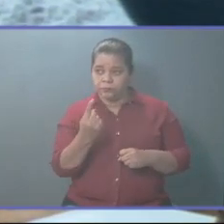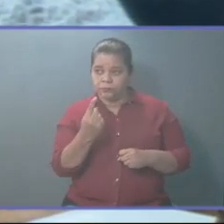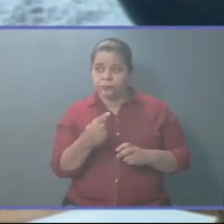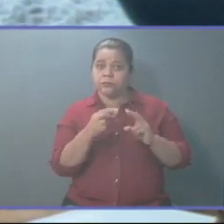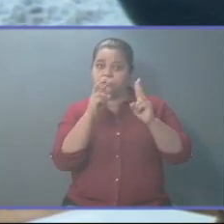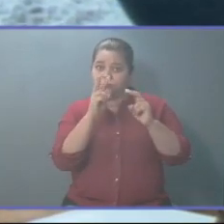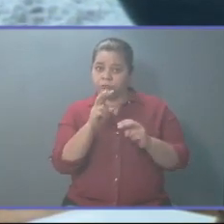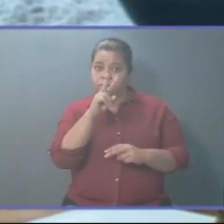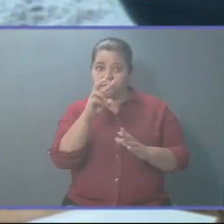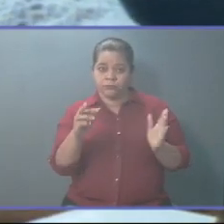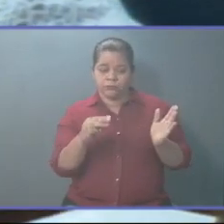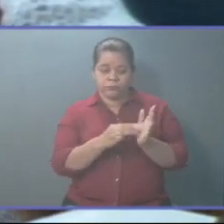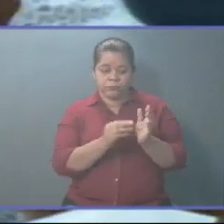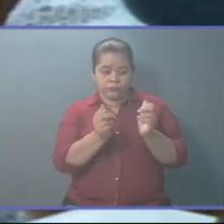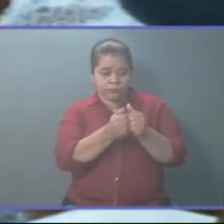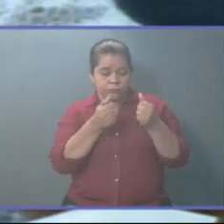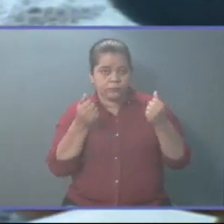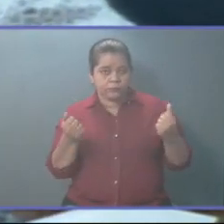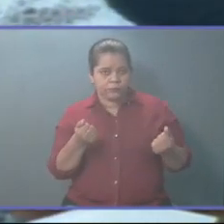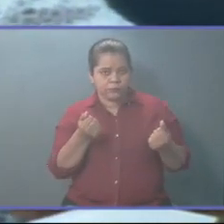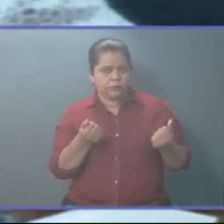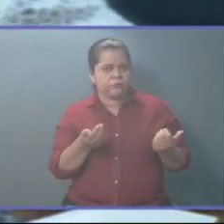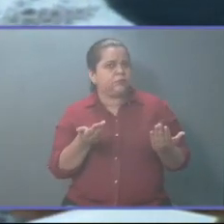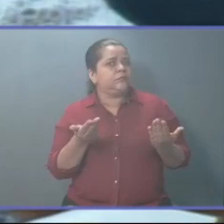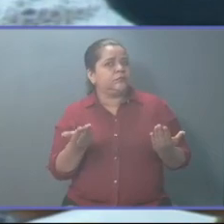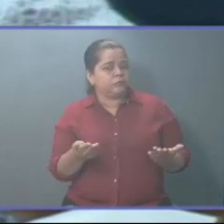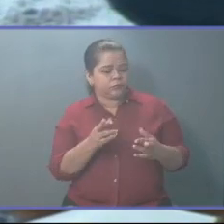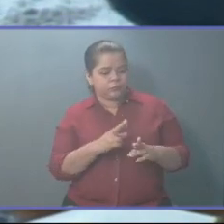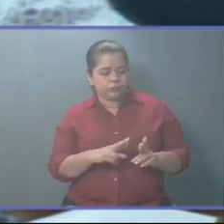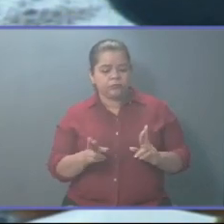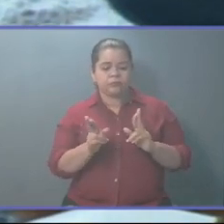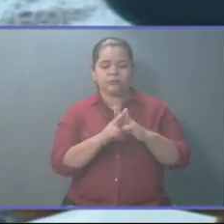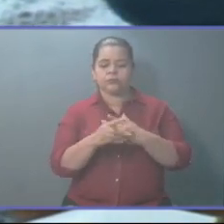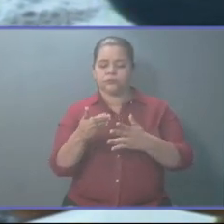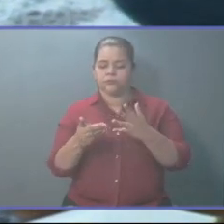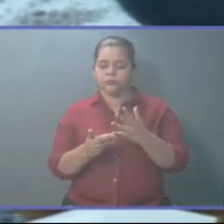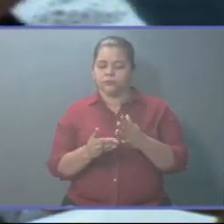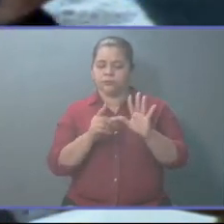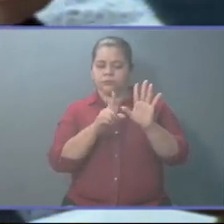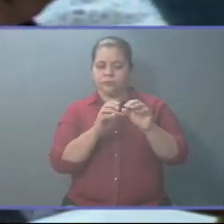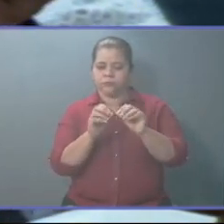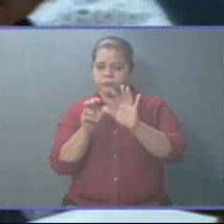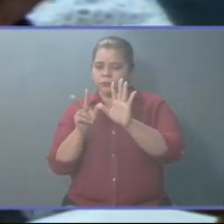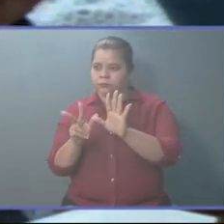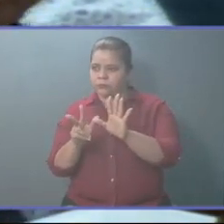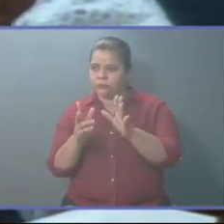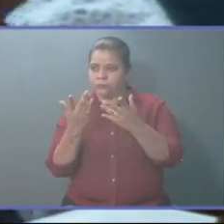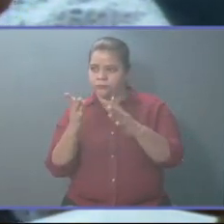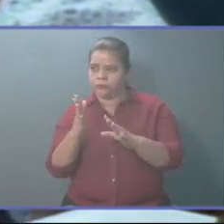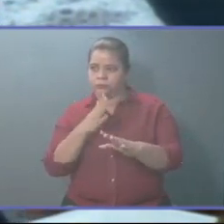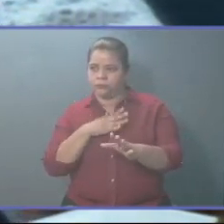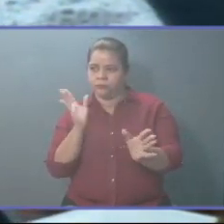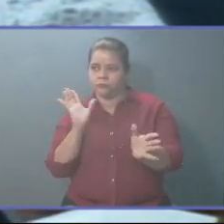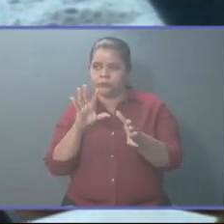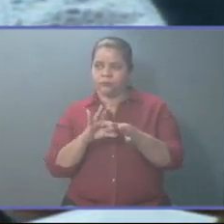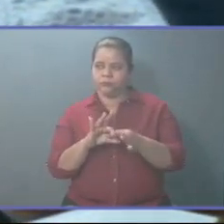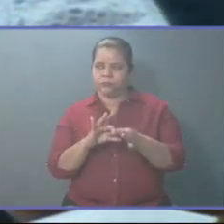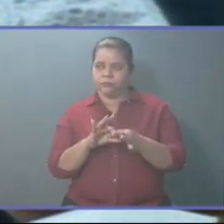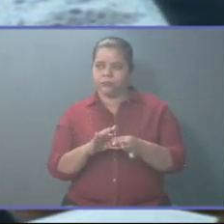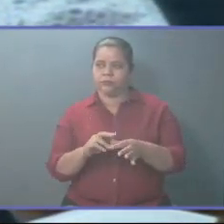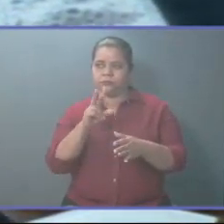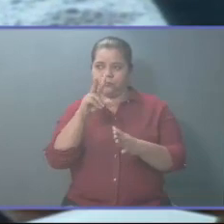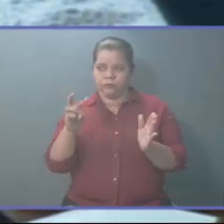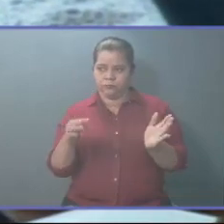millones. Porque esta reforma al decreto 608 que tiene que ver con los